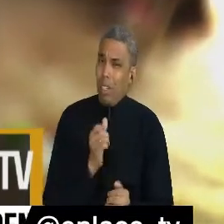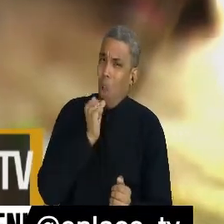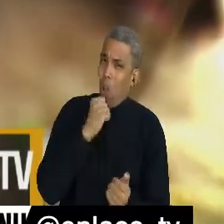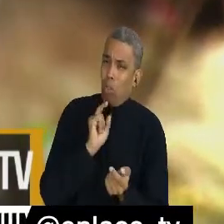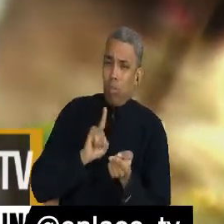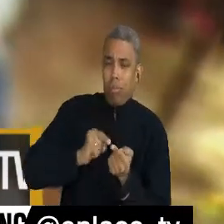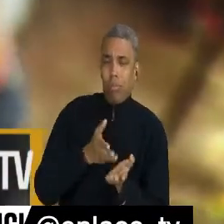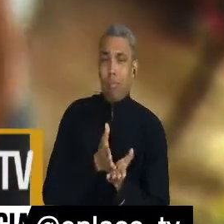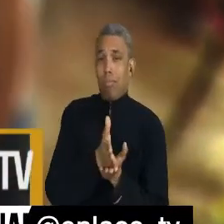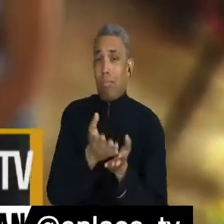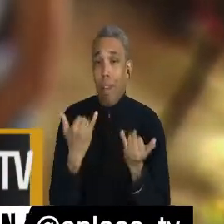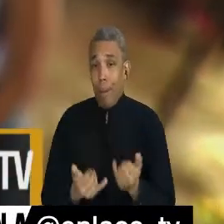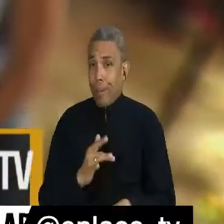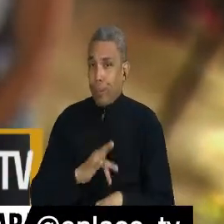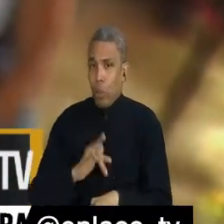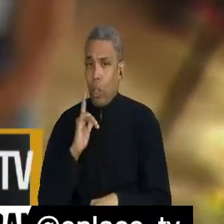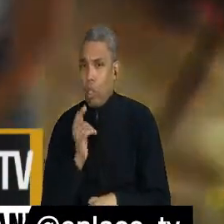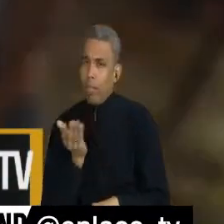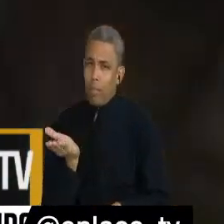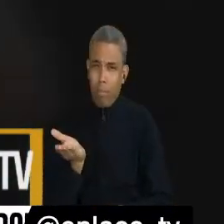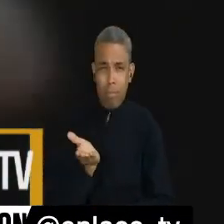lleva a pedir ayuda para sus hijos.